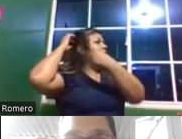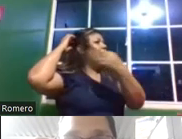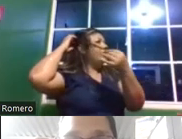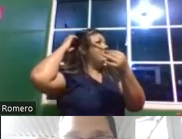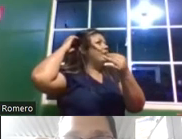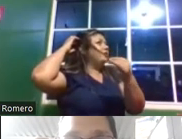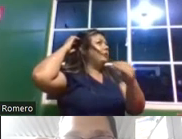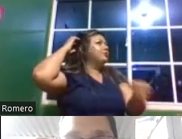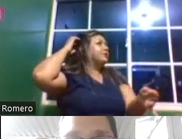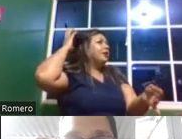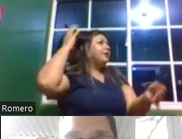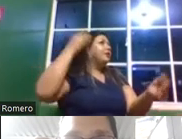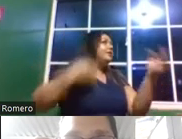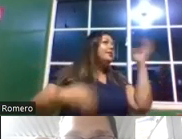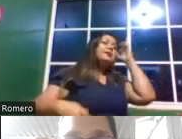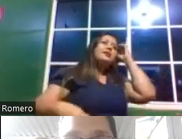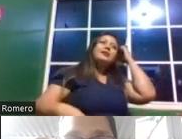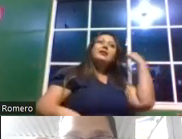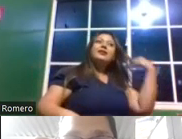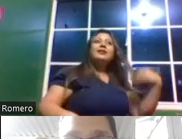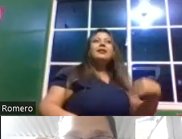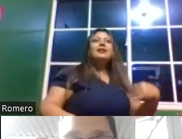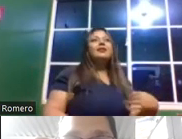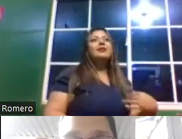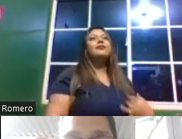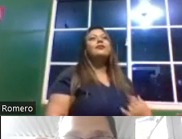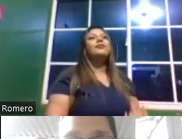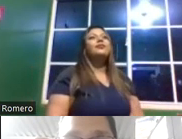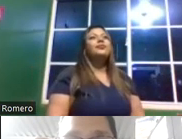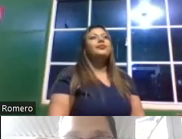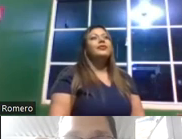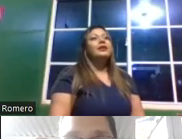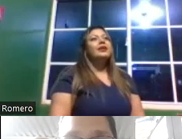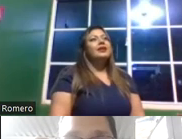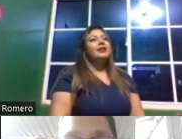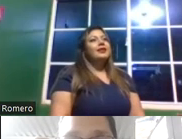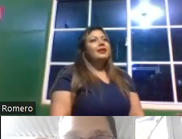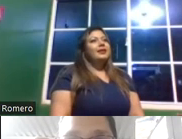Porque realmente sin experiencia nosotros empezamos el proyecto.